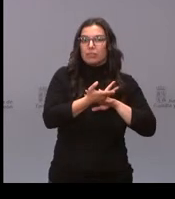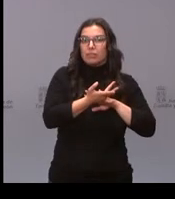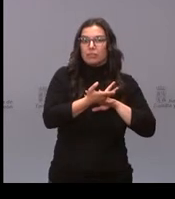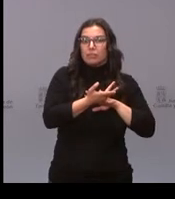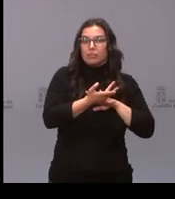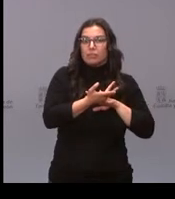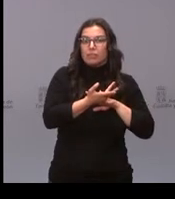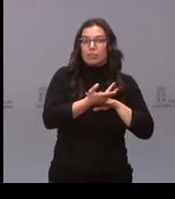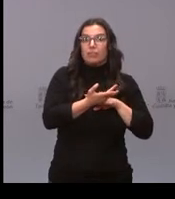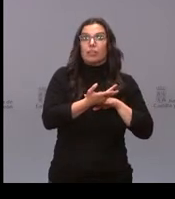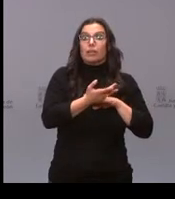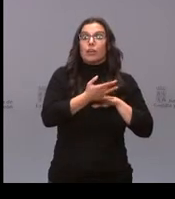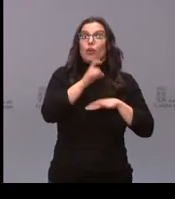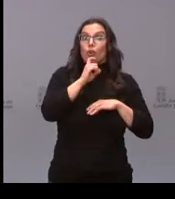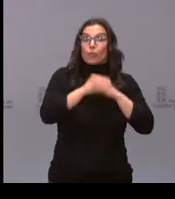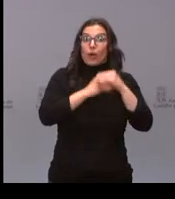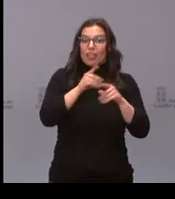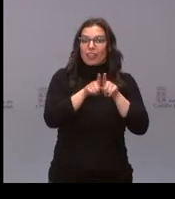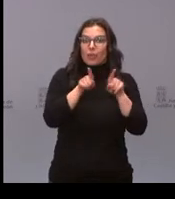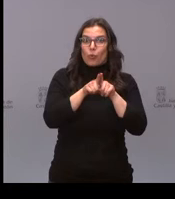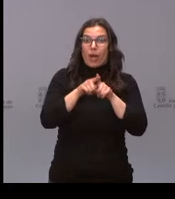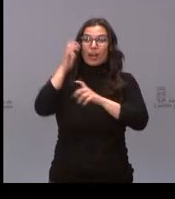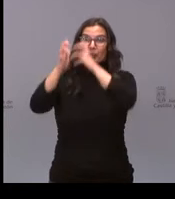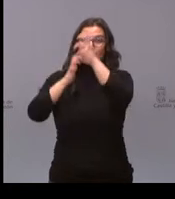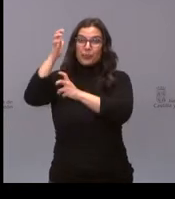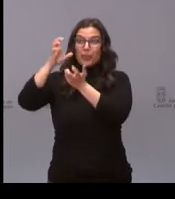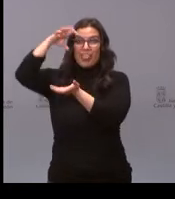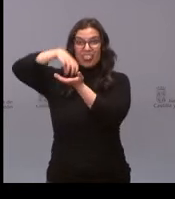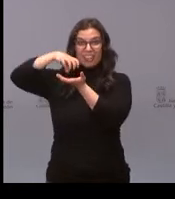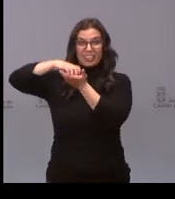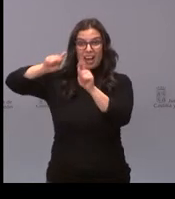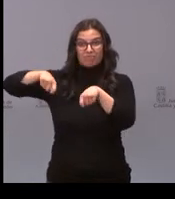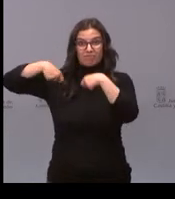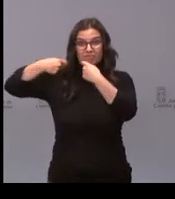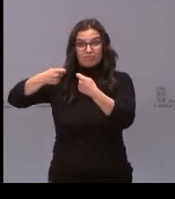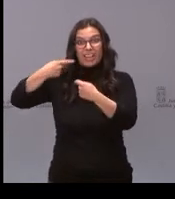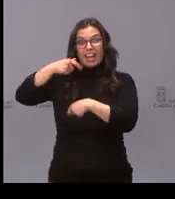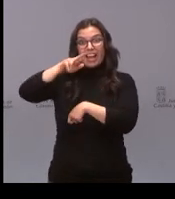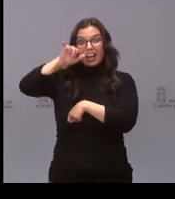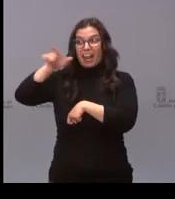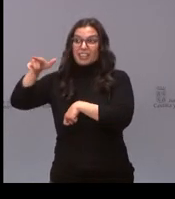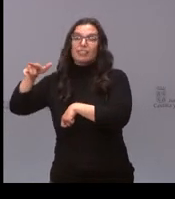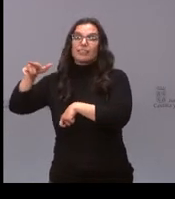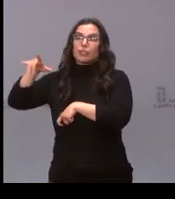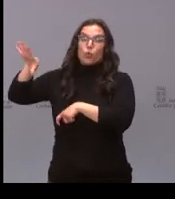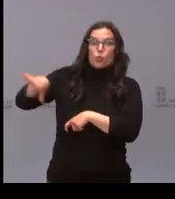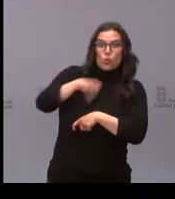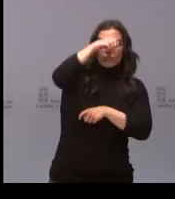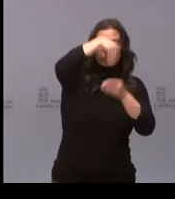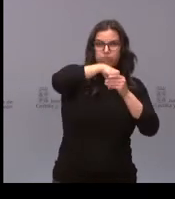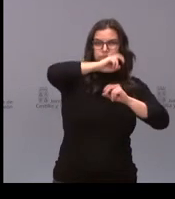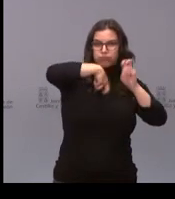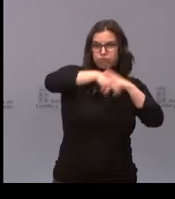conseguir la captura y la depuración de humos de la central de biomasa de Garray, que visitaremos a